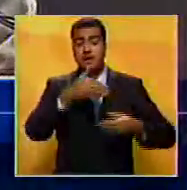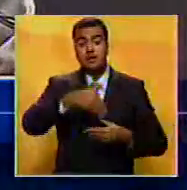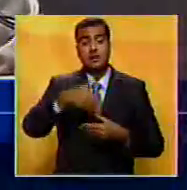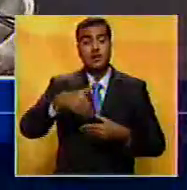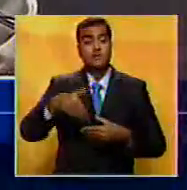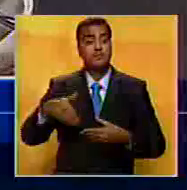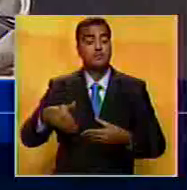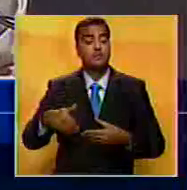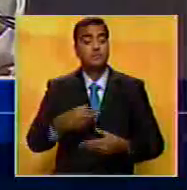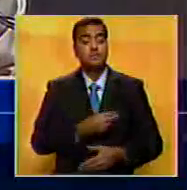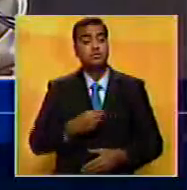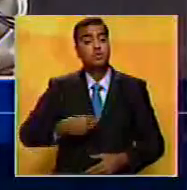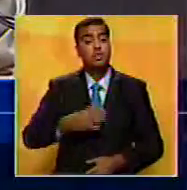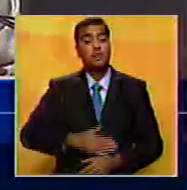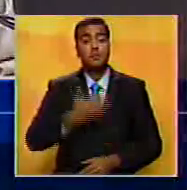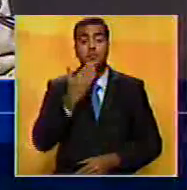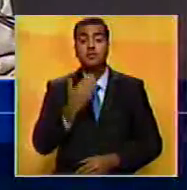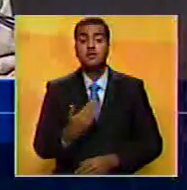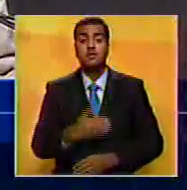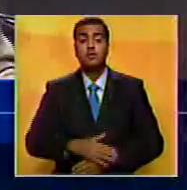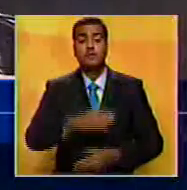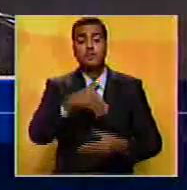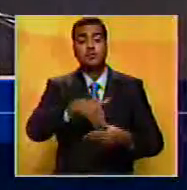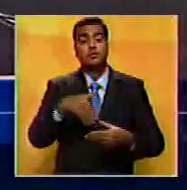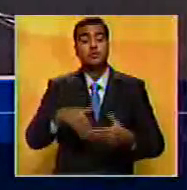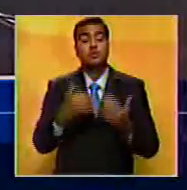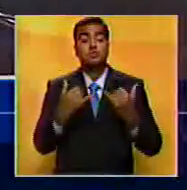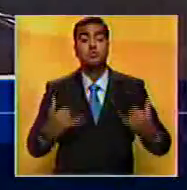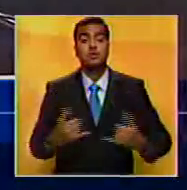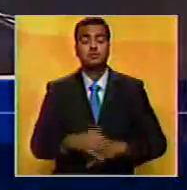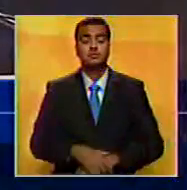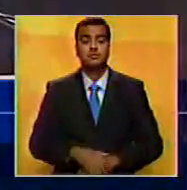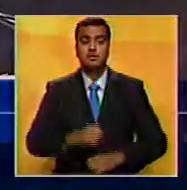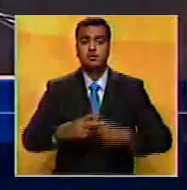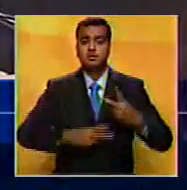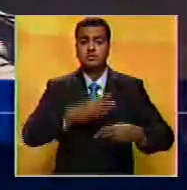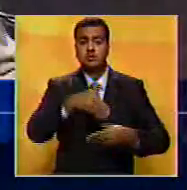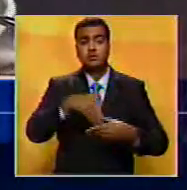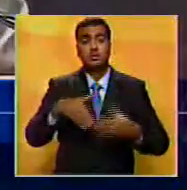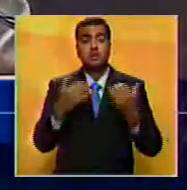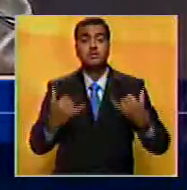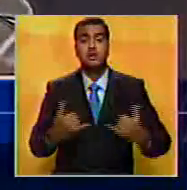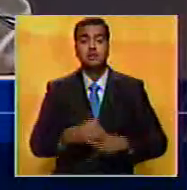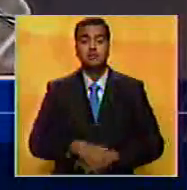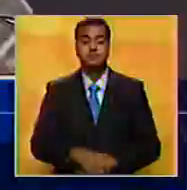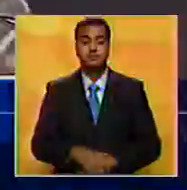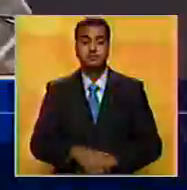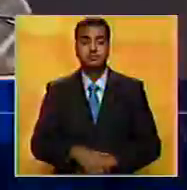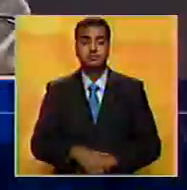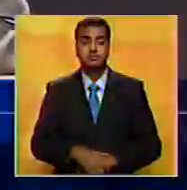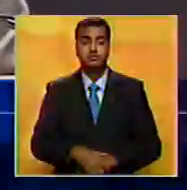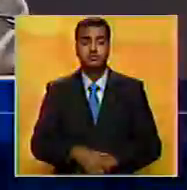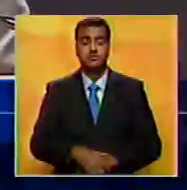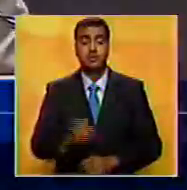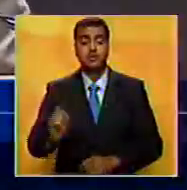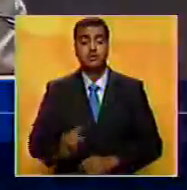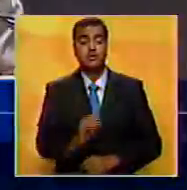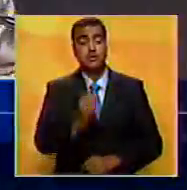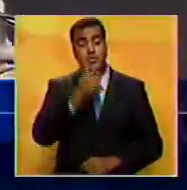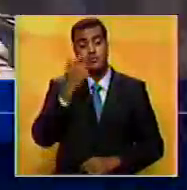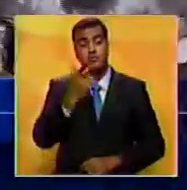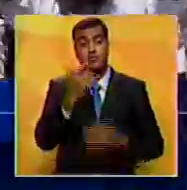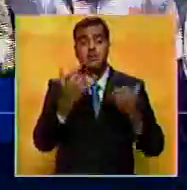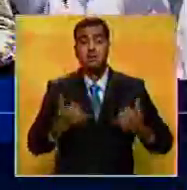Y por eso lo estamos pidiendo. Voto ya, procesos electorales ya. Definición de la soberanía